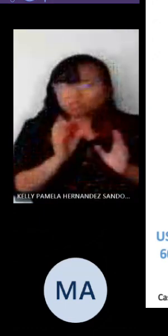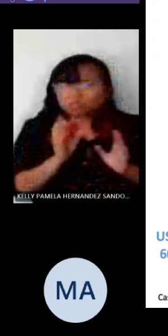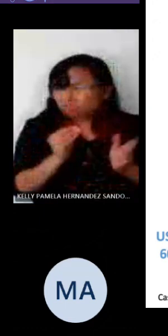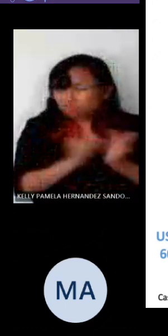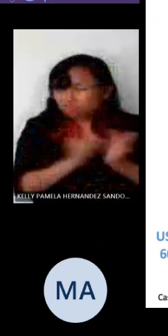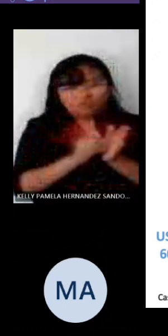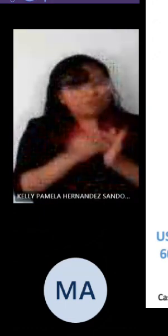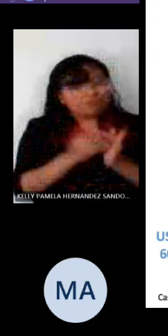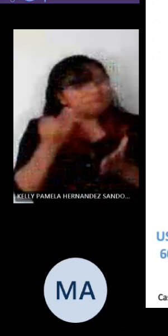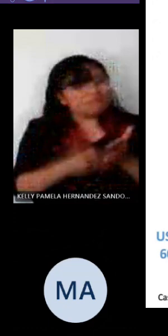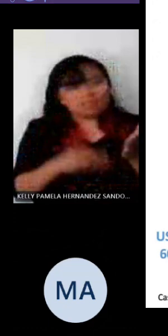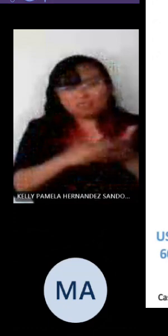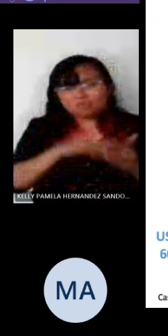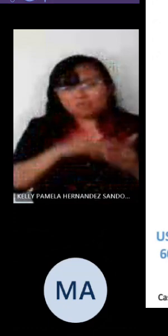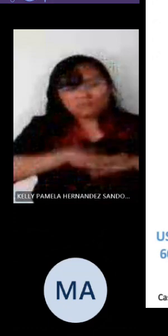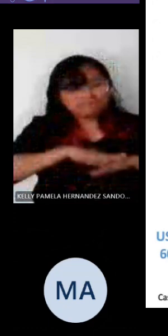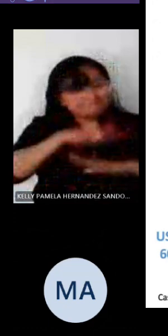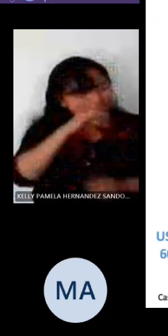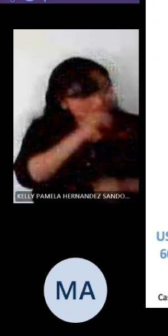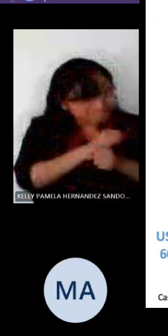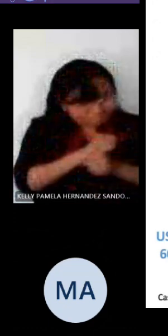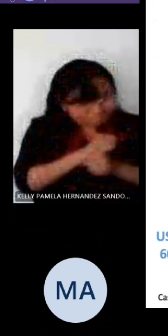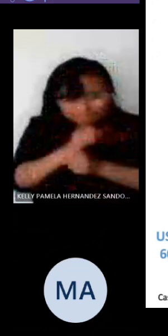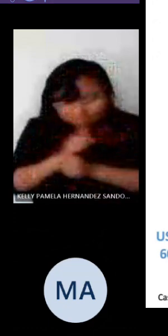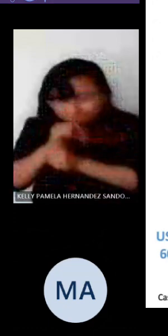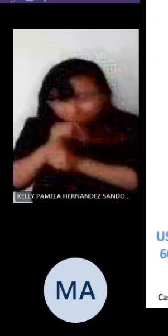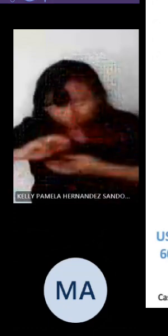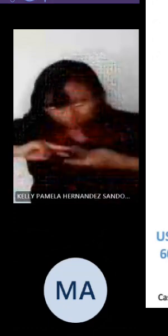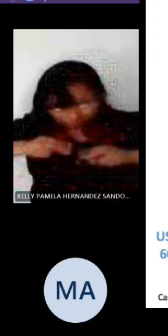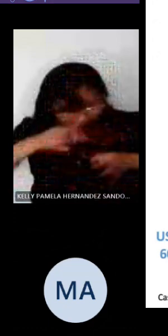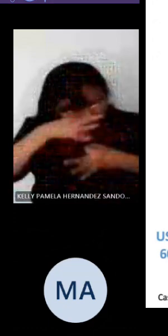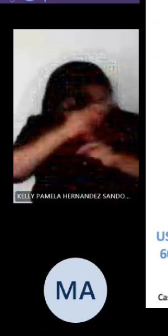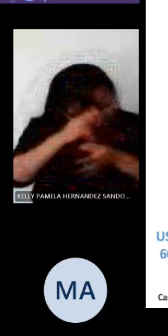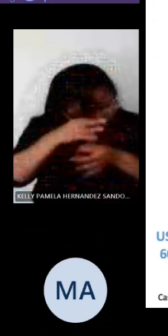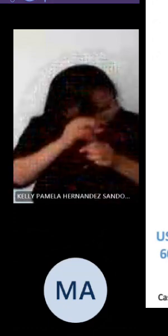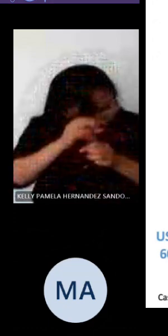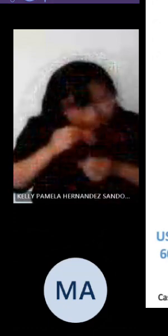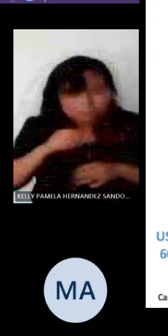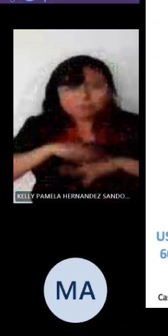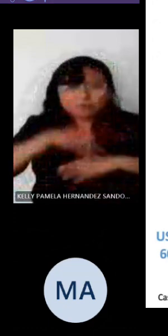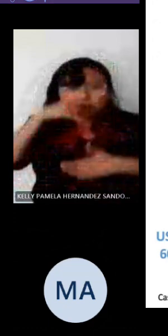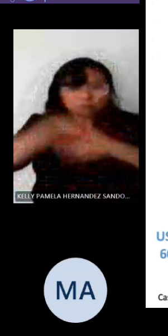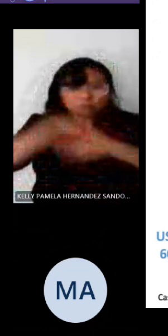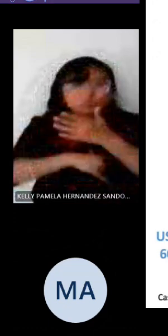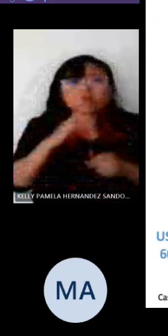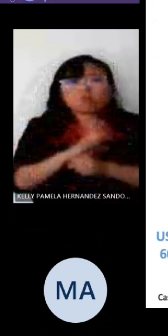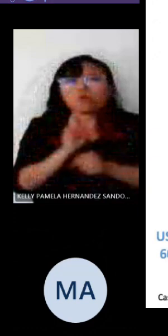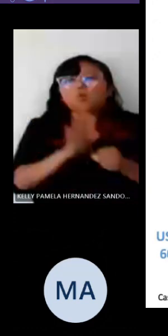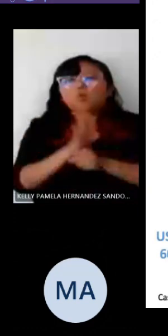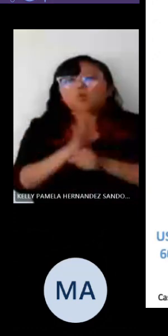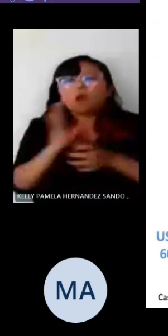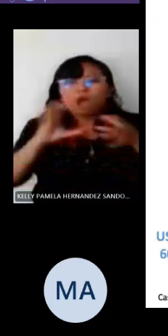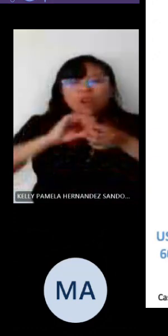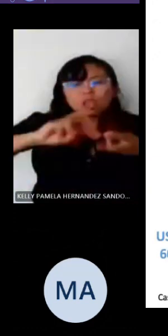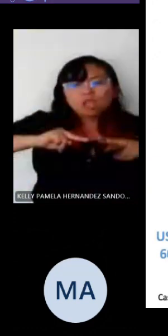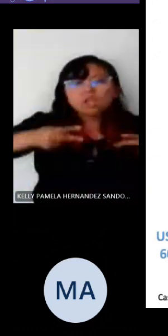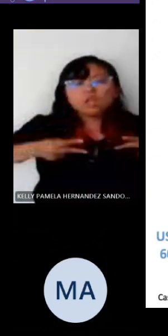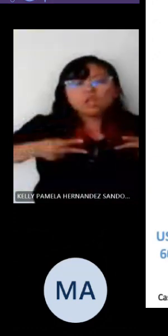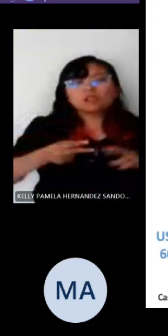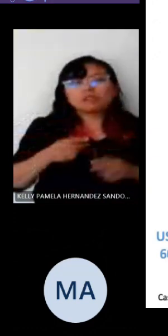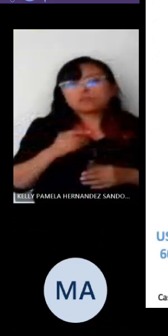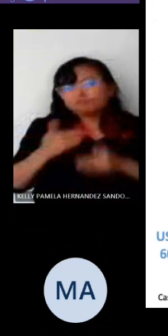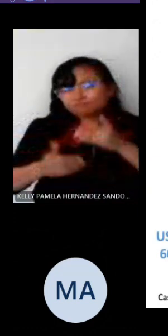seguimos aprendiendo desde el punto de vista molecular cuáles son los genes involucrados y cuáles son las frecuencias. Sin embargo, lo que tenemos que